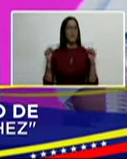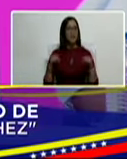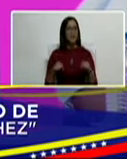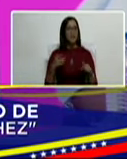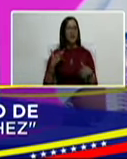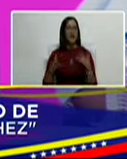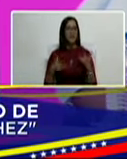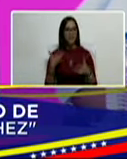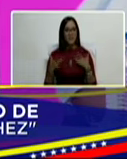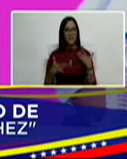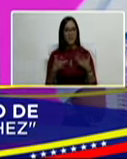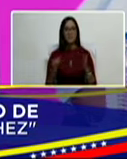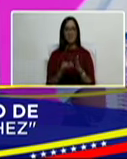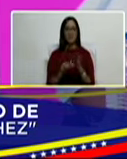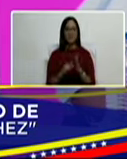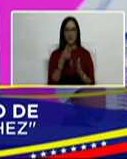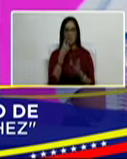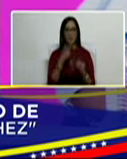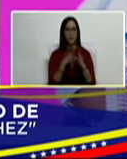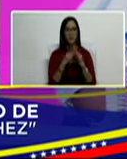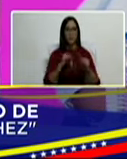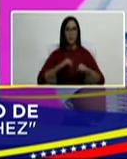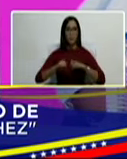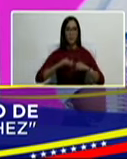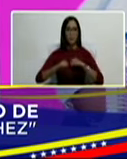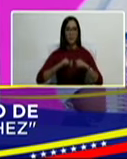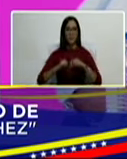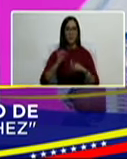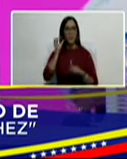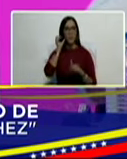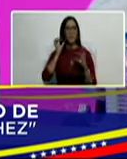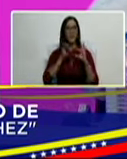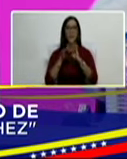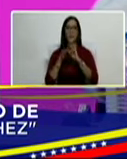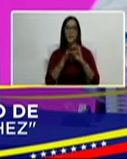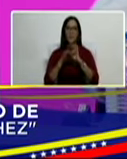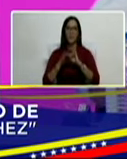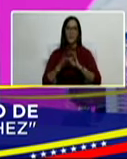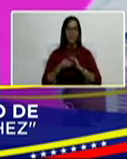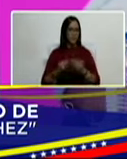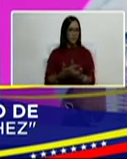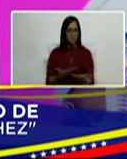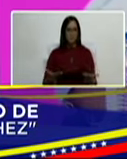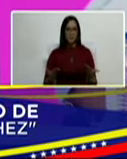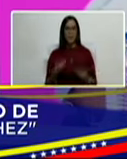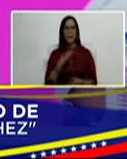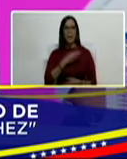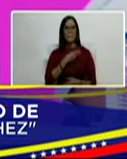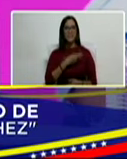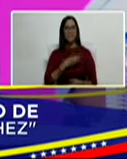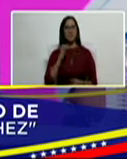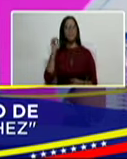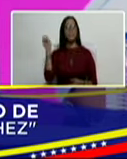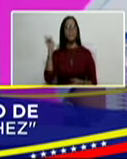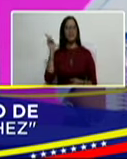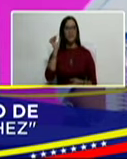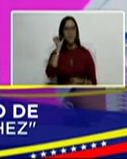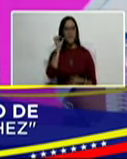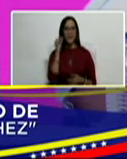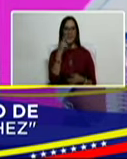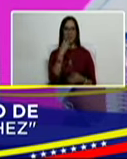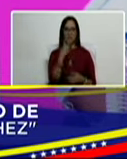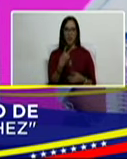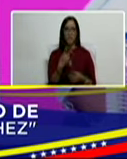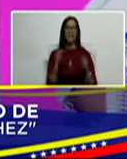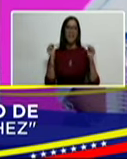acto, en donde vemos a todos los movimientos de mujeres unidos aquí alrededor de la gran misión Venezuela Mujer, vemos